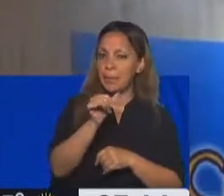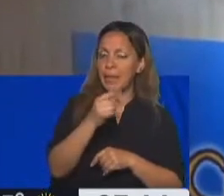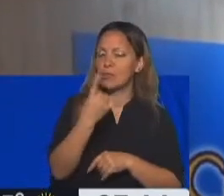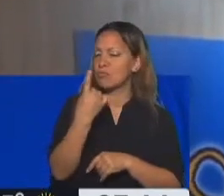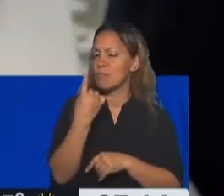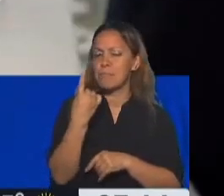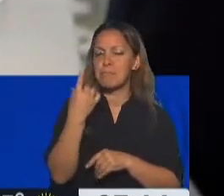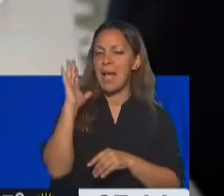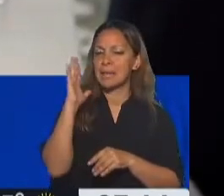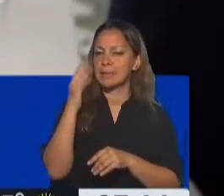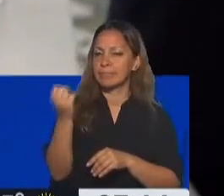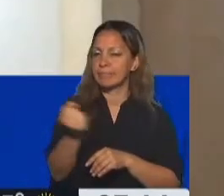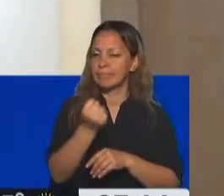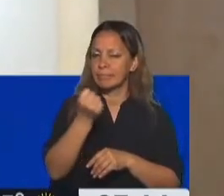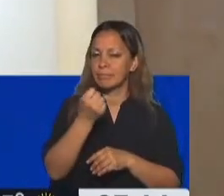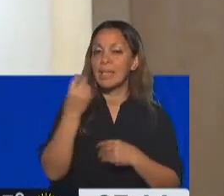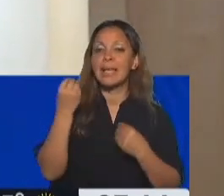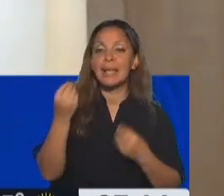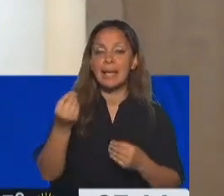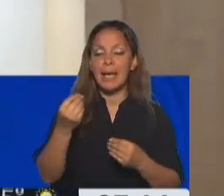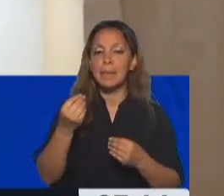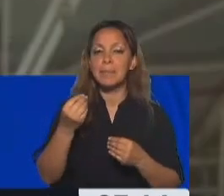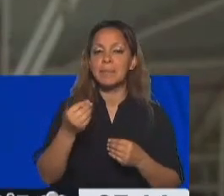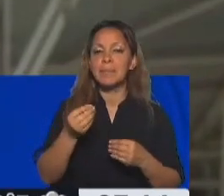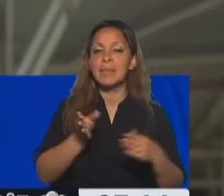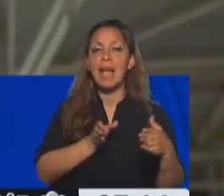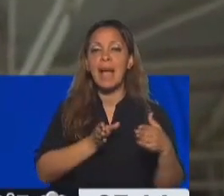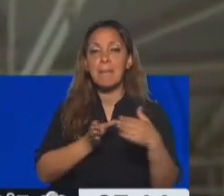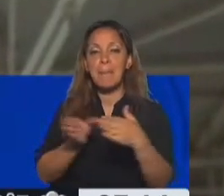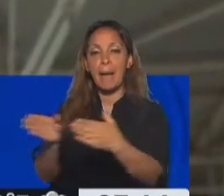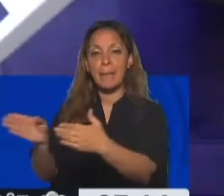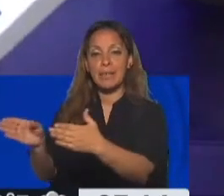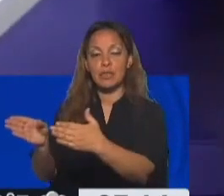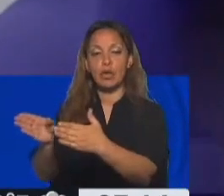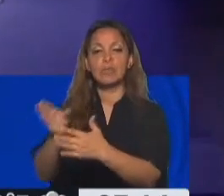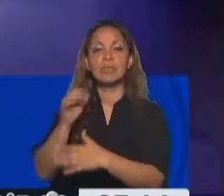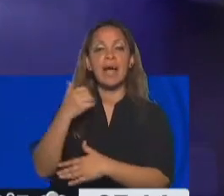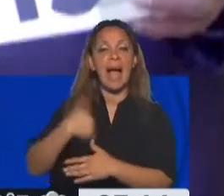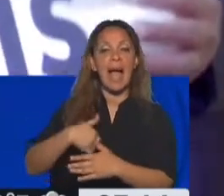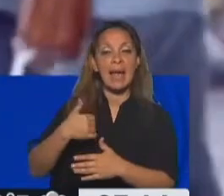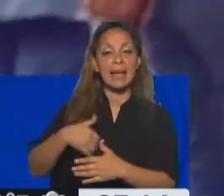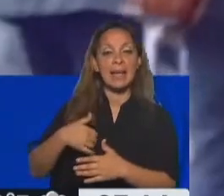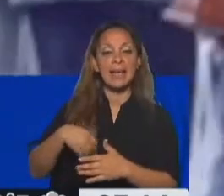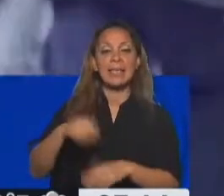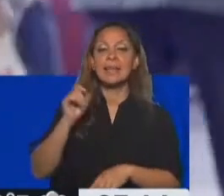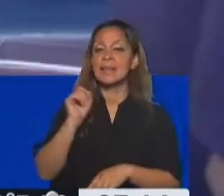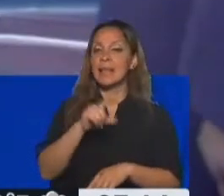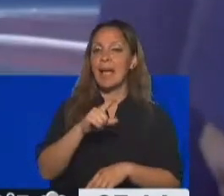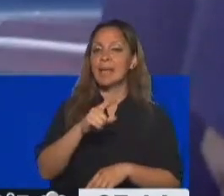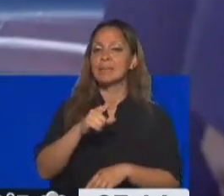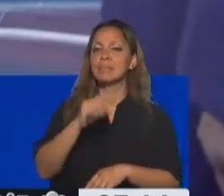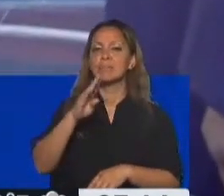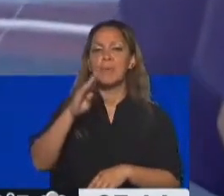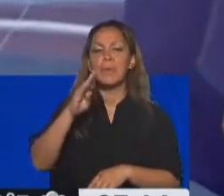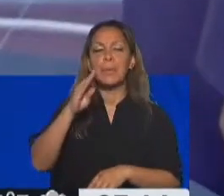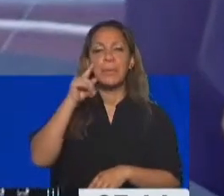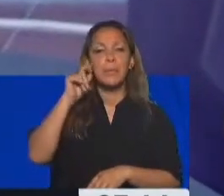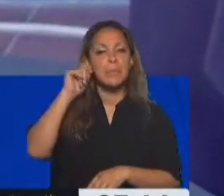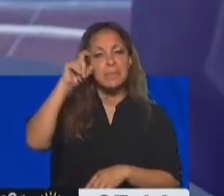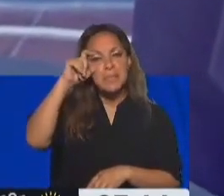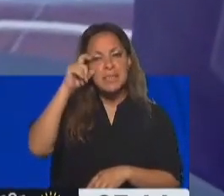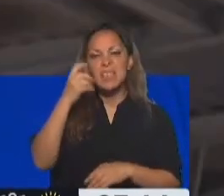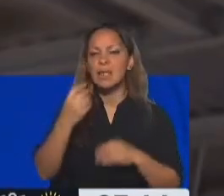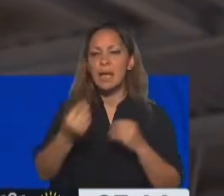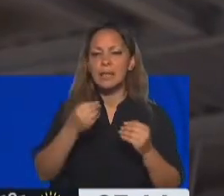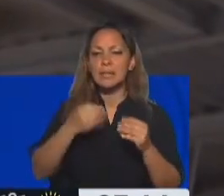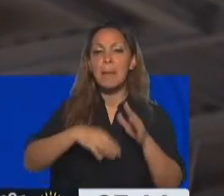particularmente está el pabellón argentine beef del ipcba un espacio con más de